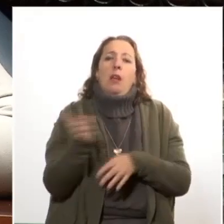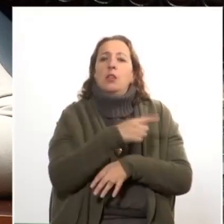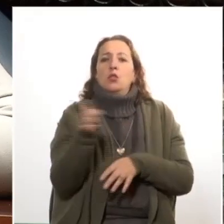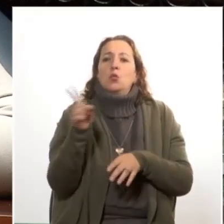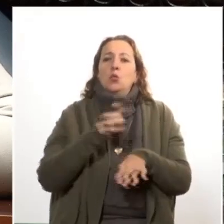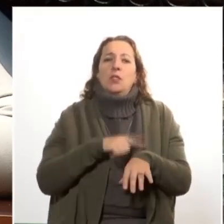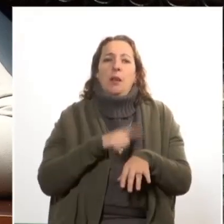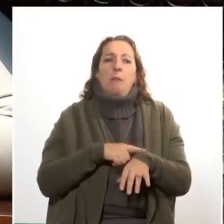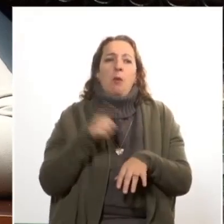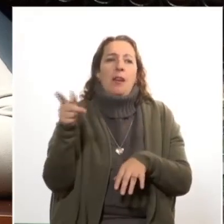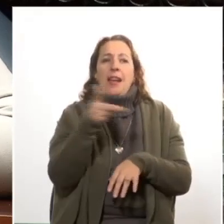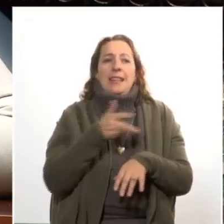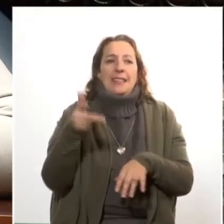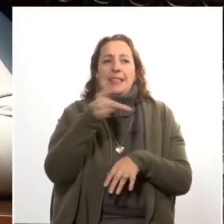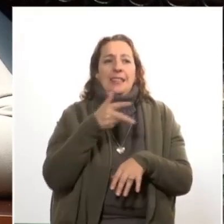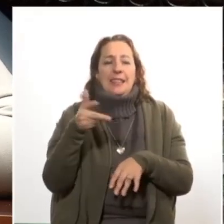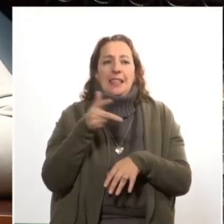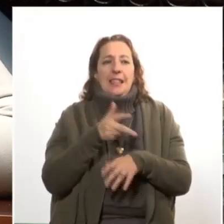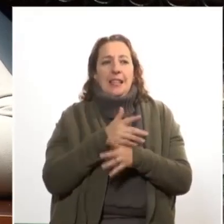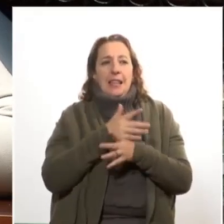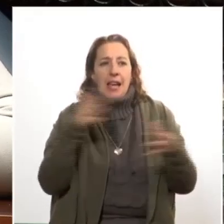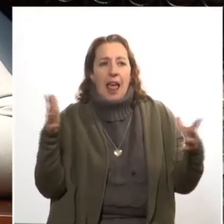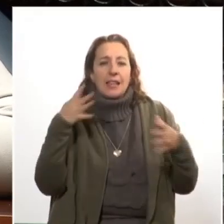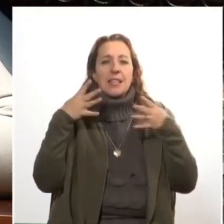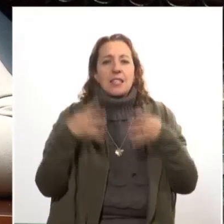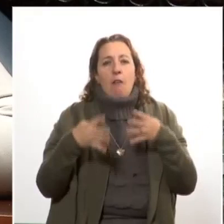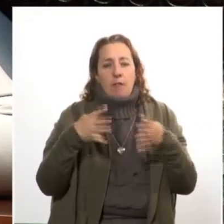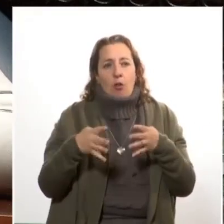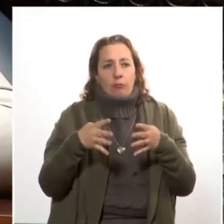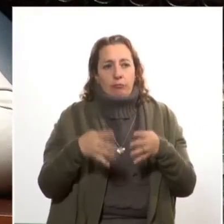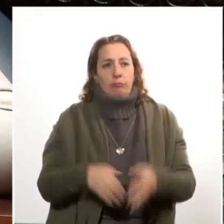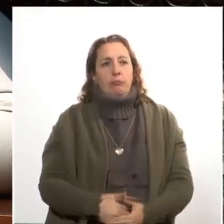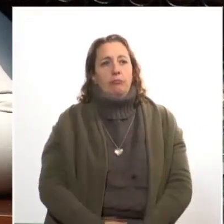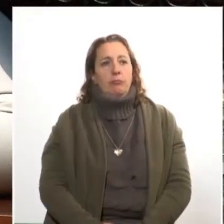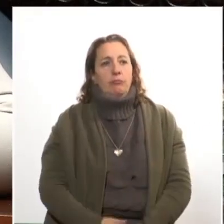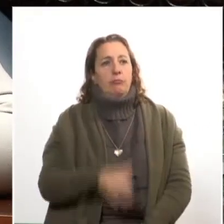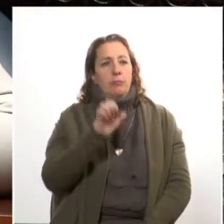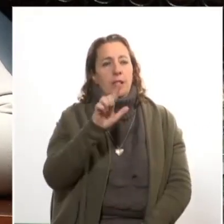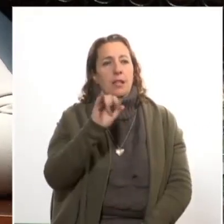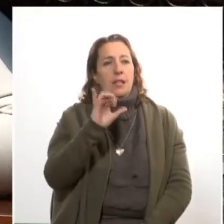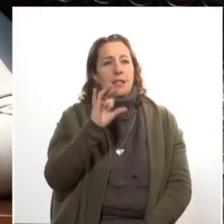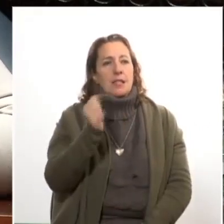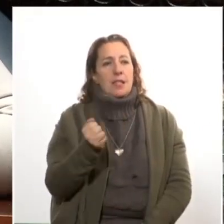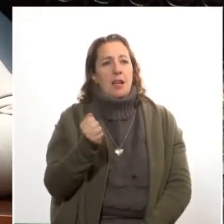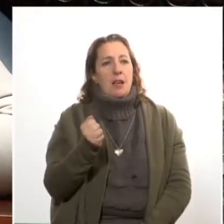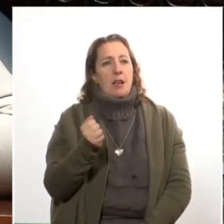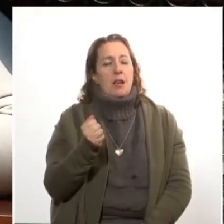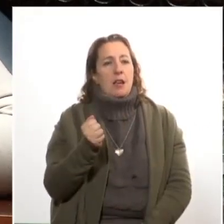ellas tres enfrentadas al enorme desafío que asumían. Elisa